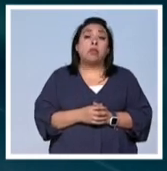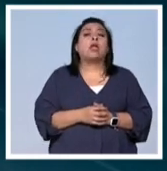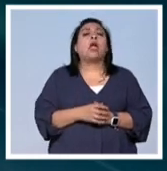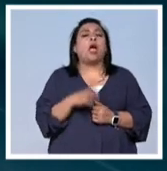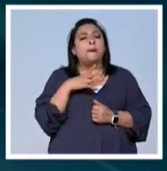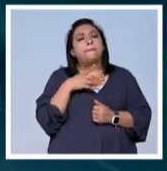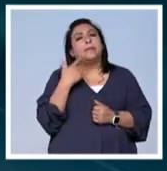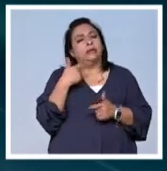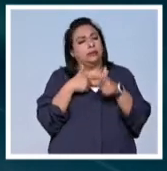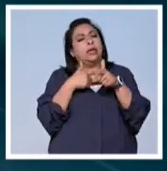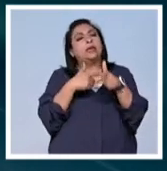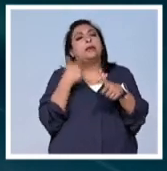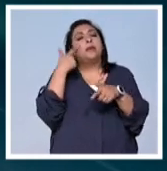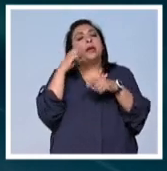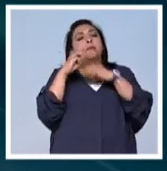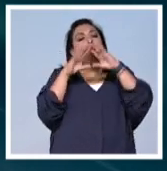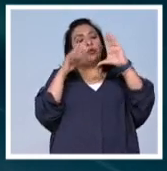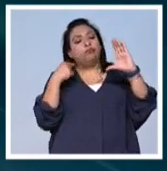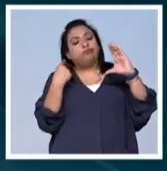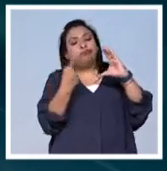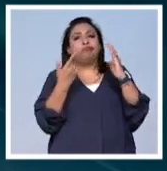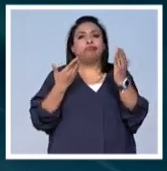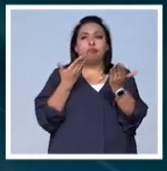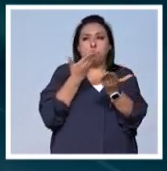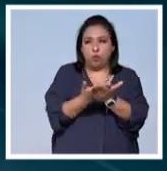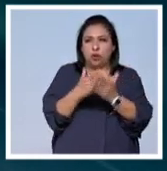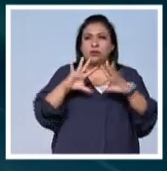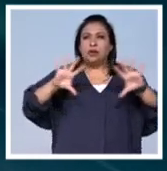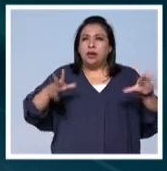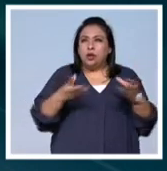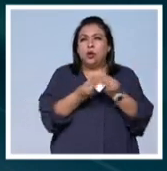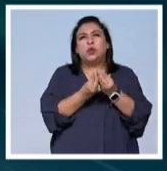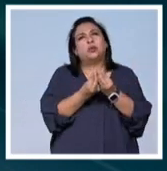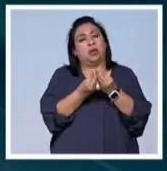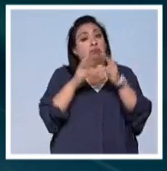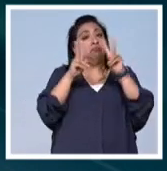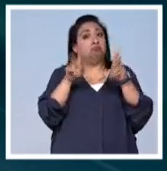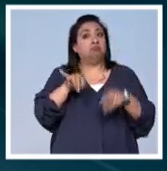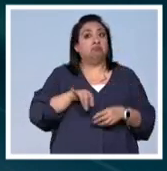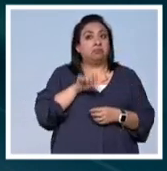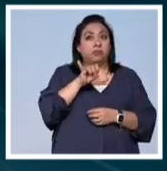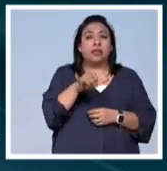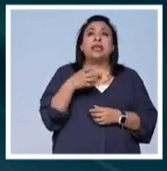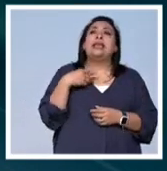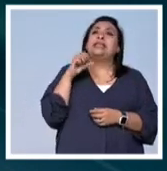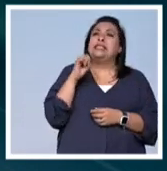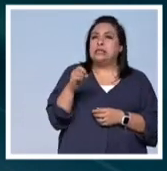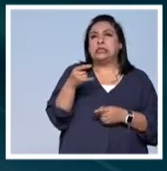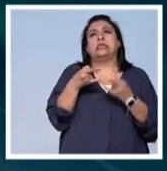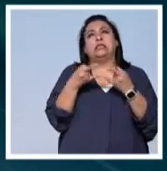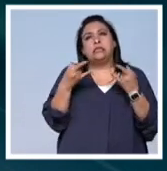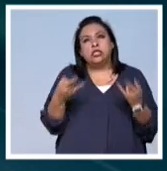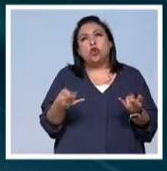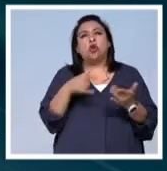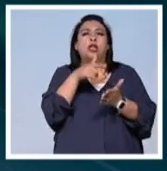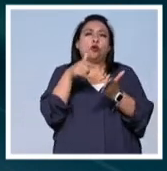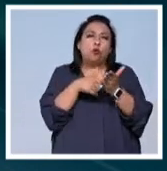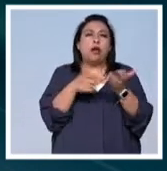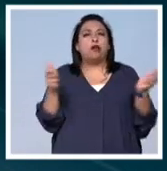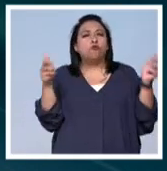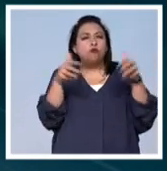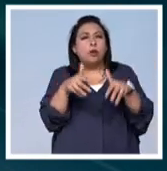recorriendo el mundo con esta propuesta que reúne cuestiones muy interesantes son historias son geografías que